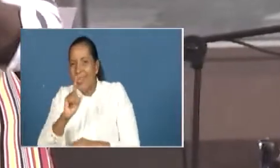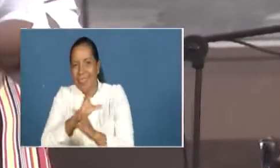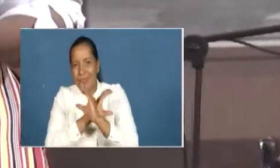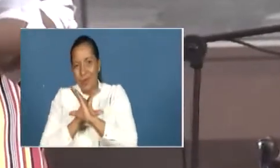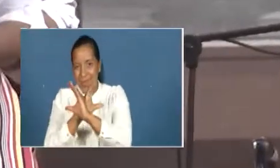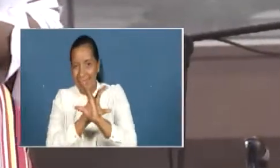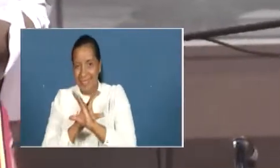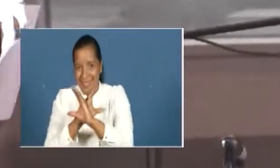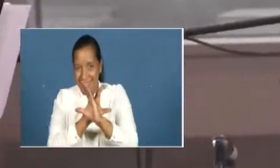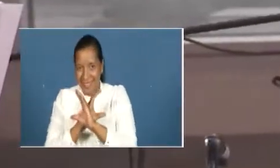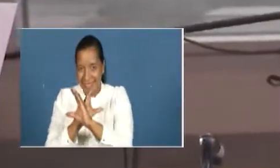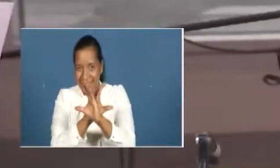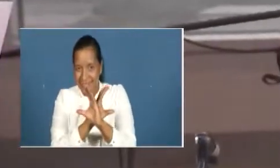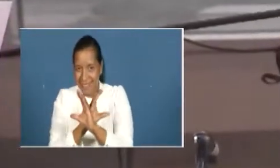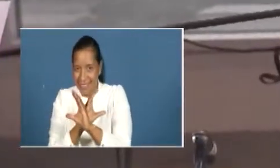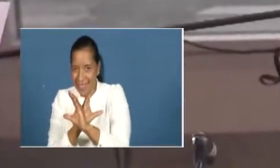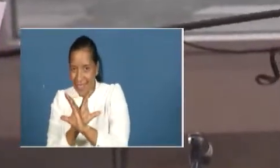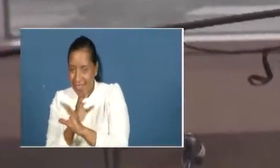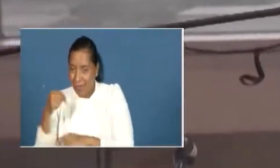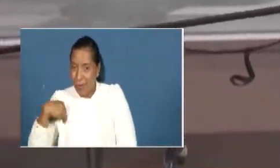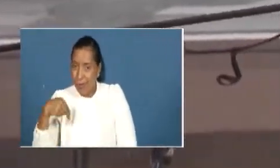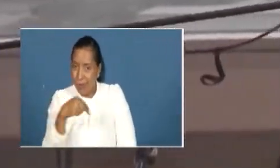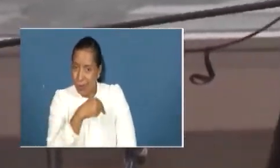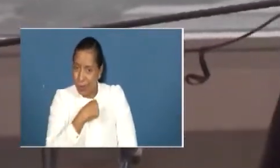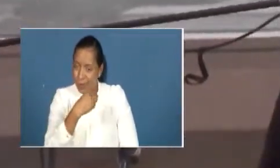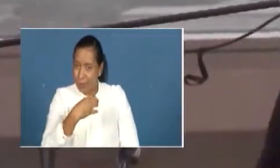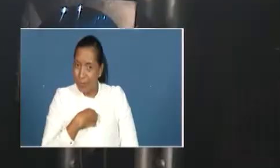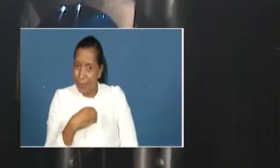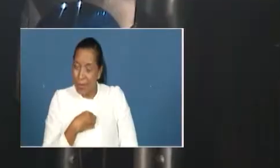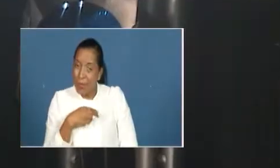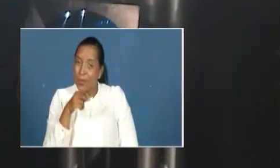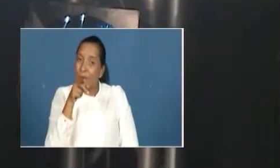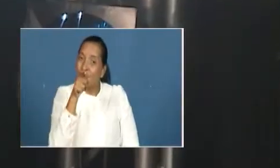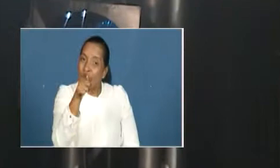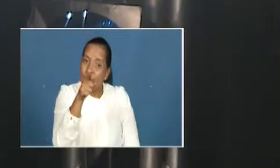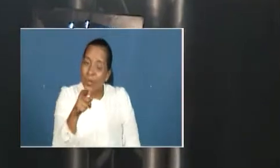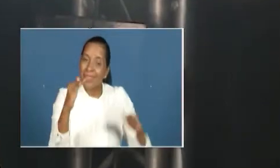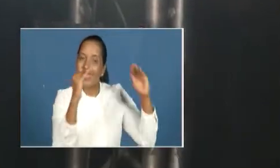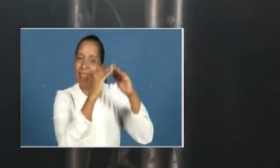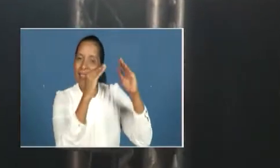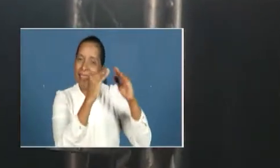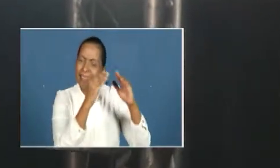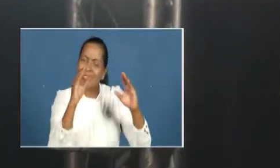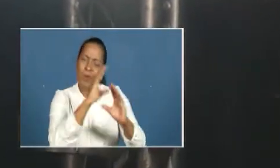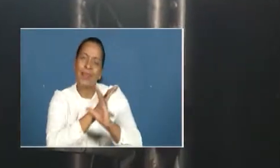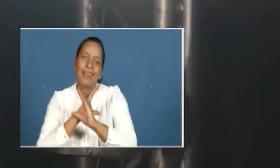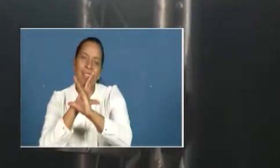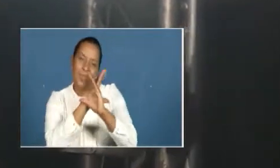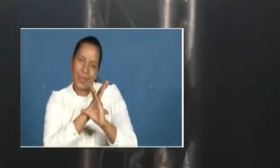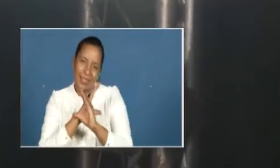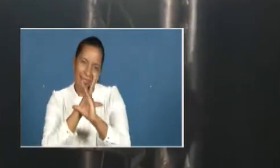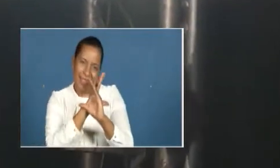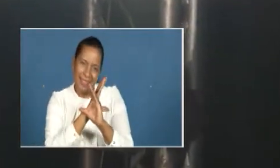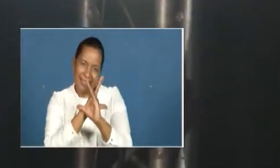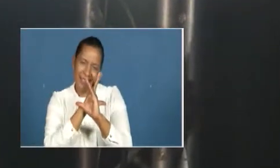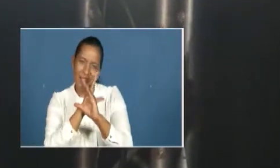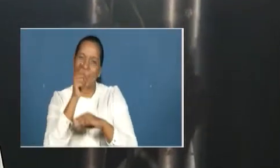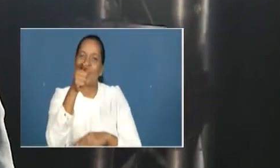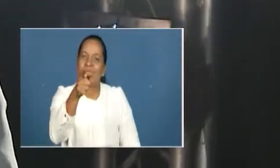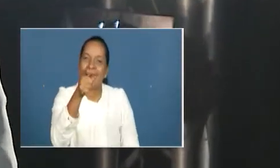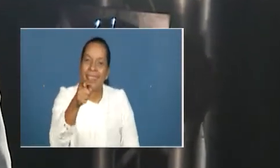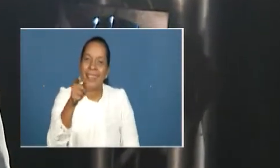esto y depende de nosotros mismos. Claro que sí. Es que el que le tiene amor a sus hijos, el que le tiene amor a sus